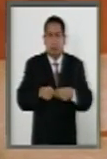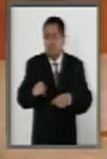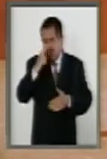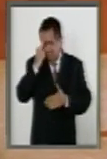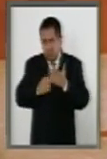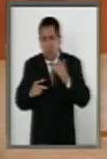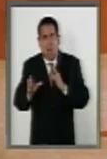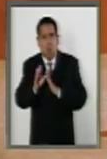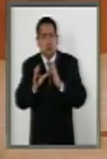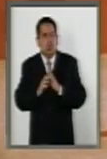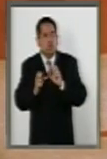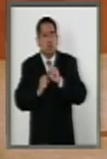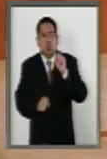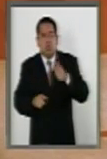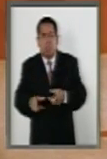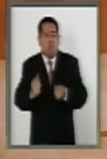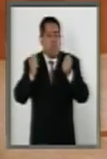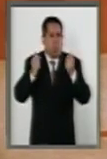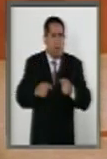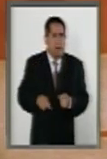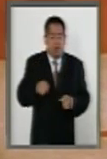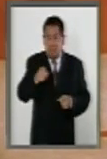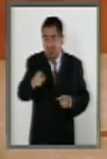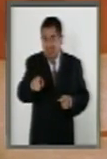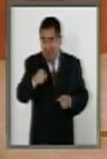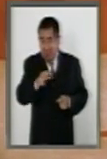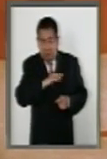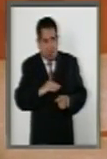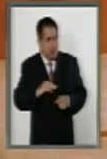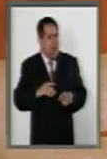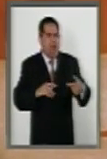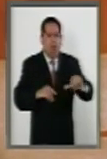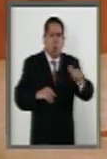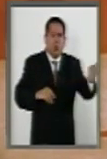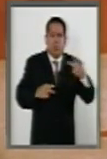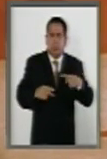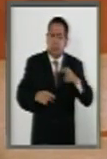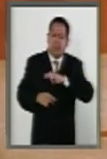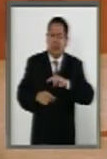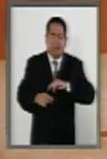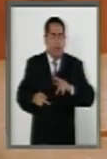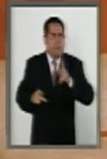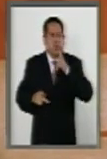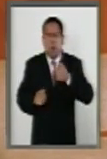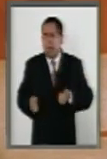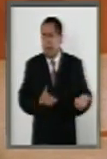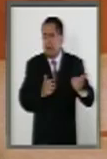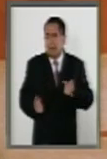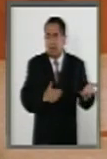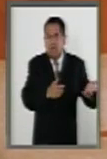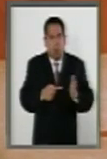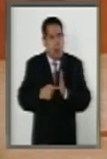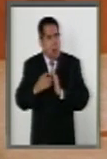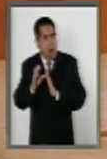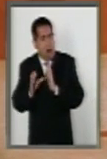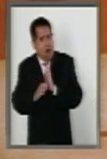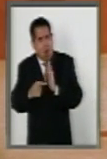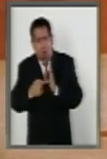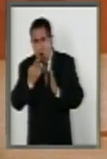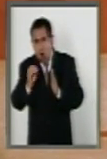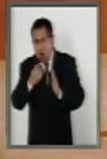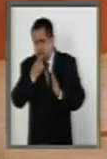y permitió la apropiación de la renta petrolera antes de que lo permitiera la reforma